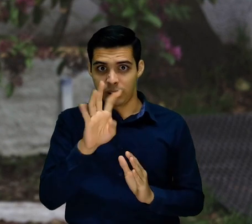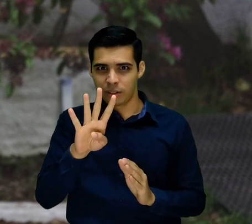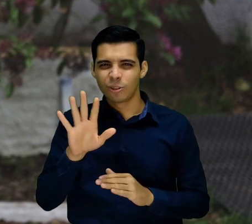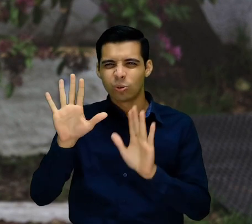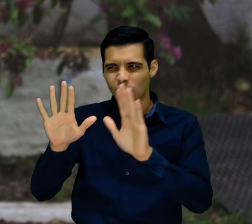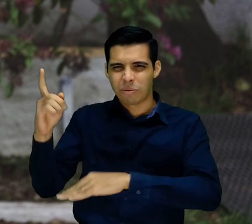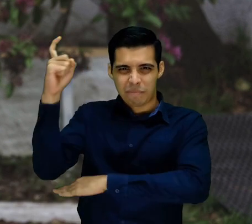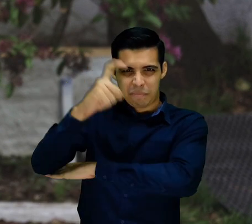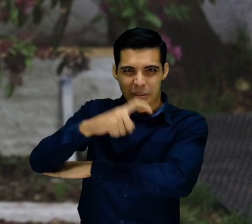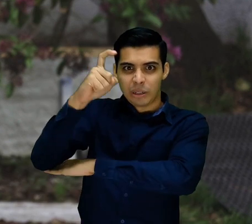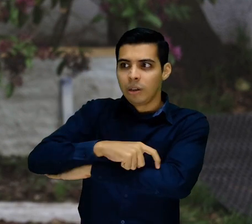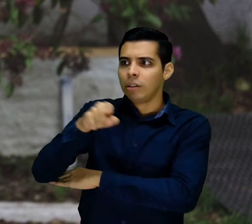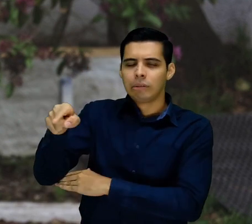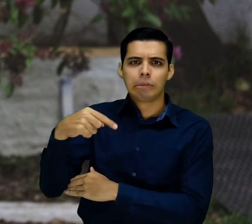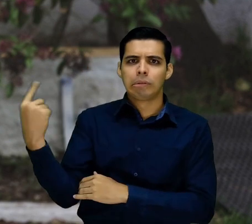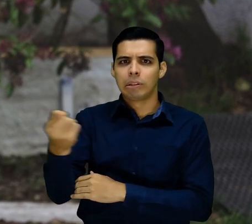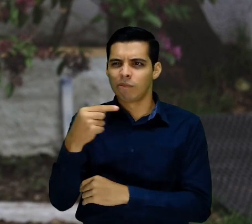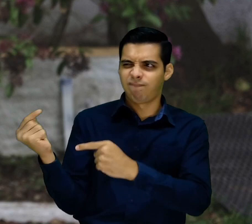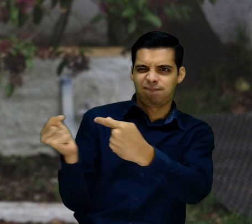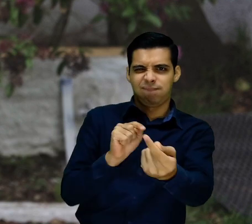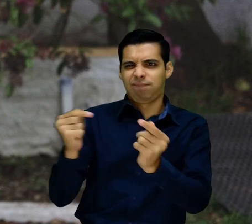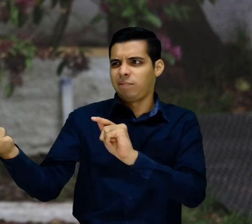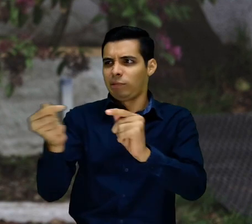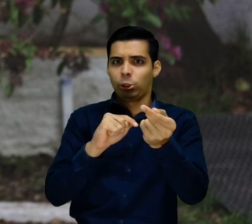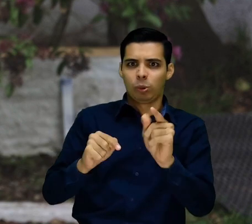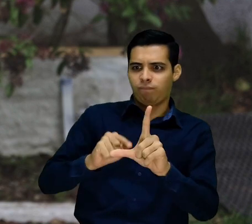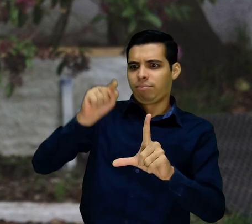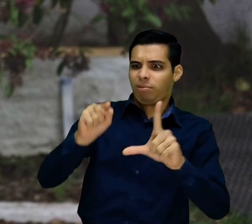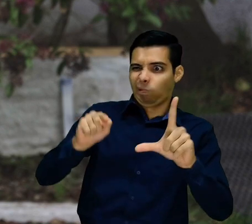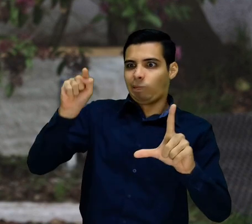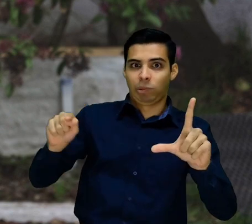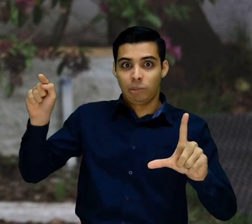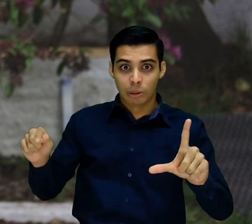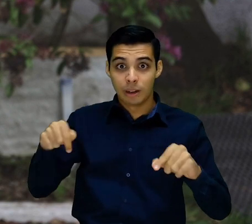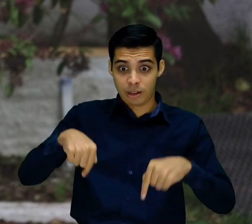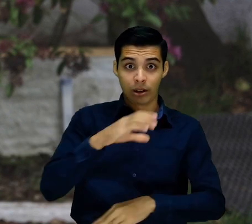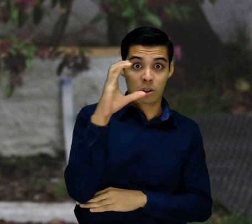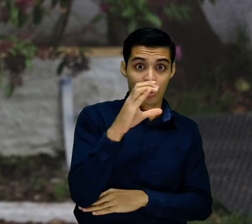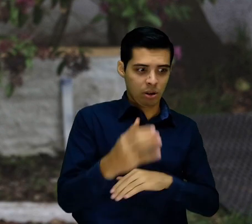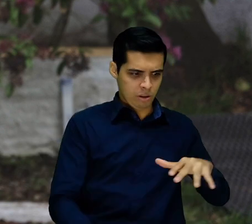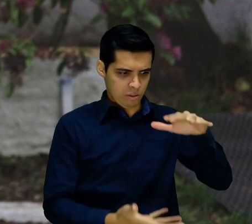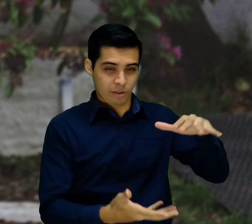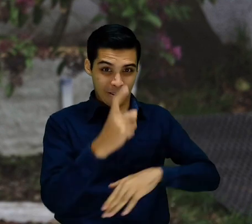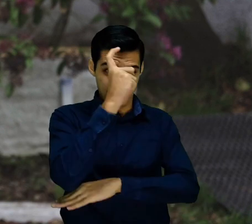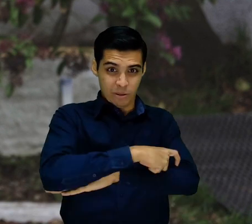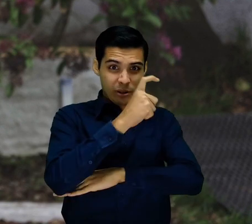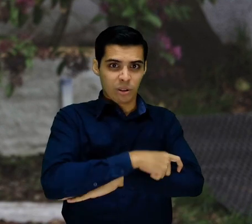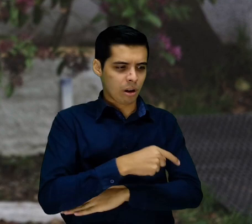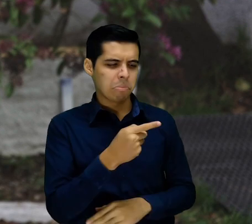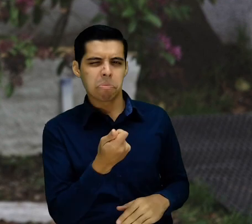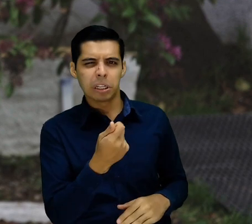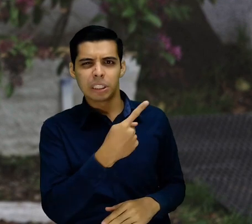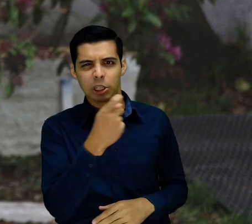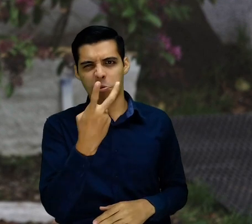se desató. Y hemos visto como un barril de petróleo, o sea, una de las principales fuentes de ingresos en nuestro país, pasó de tener un valor estimado